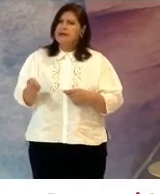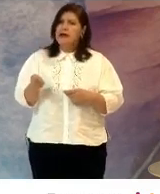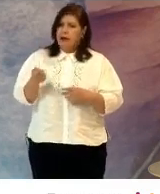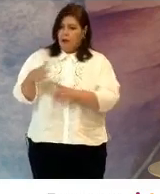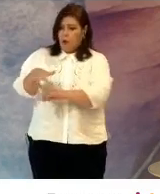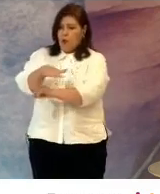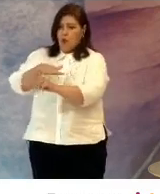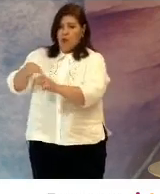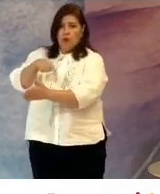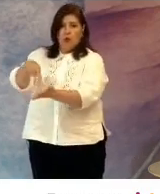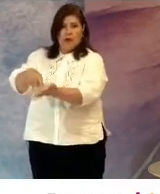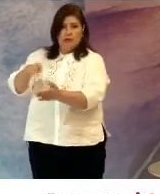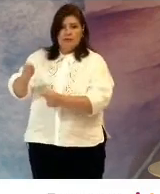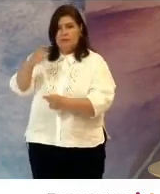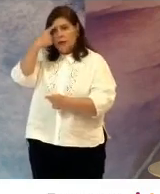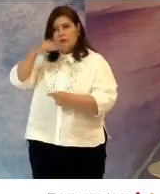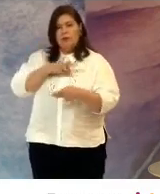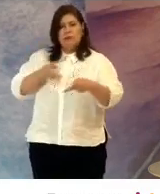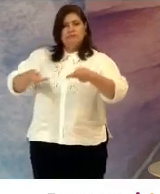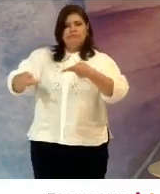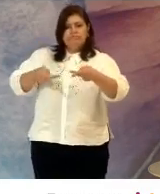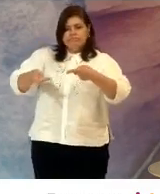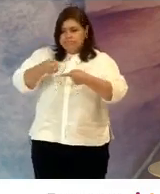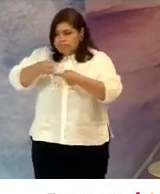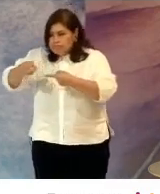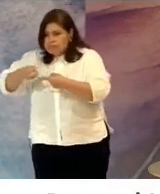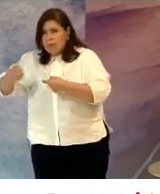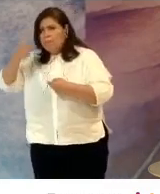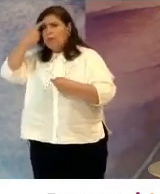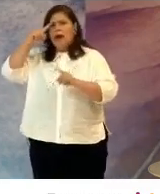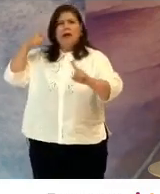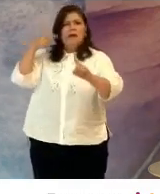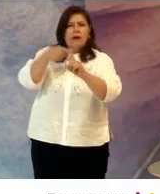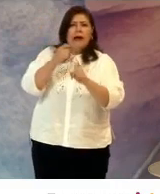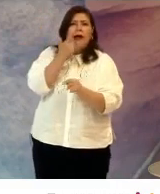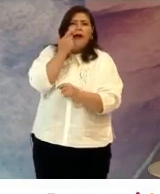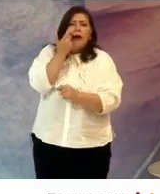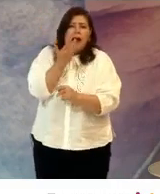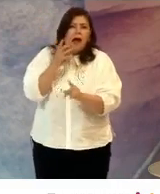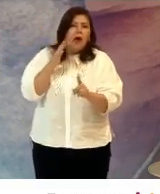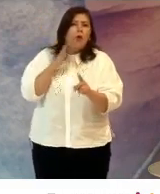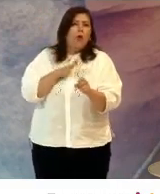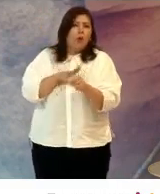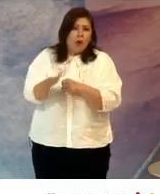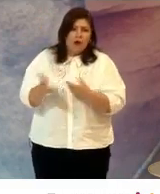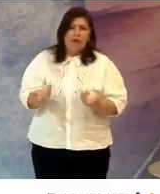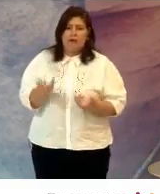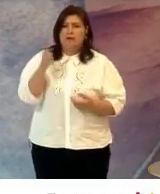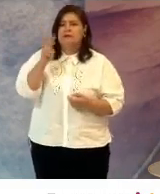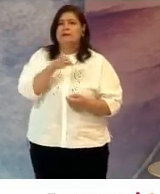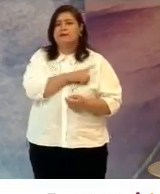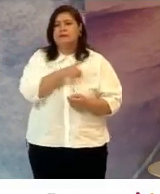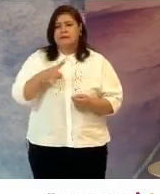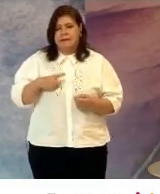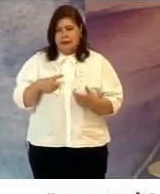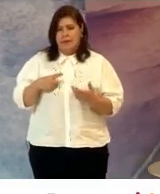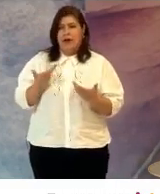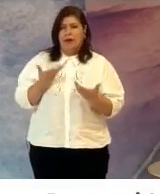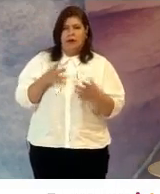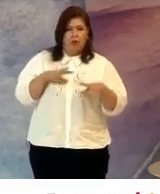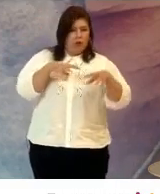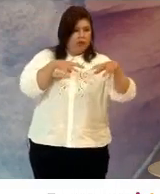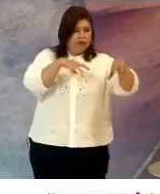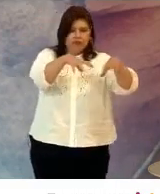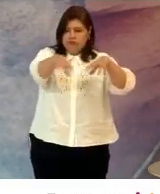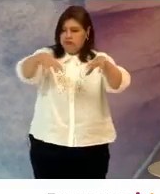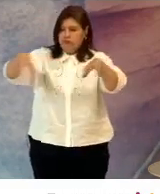que se organiza en torno a la intención, y necesitamos juntar todos estos grupos